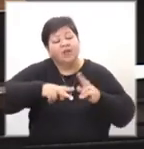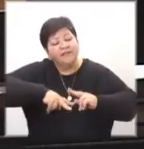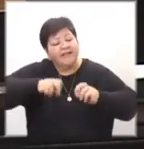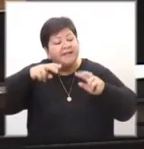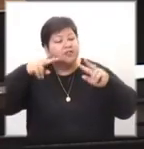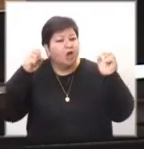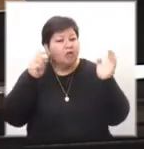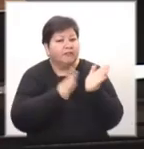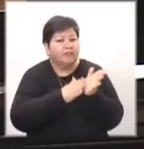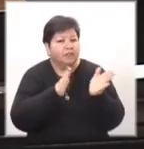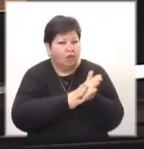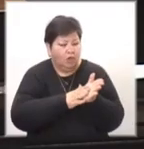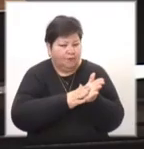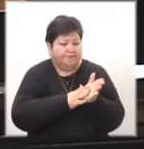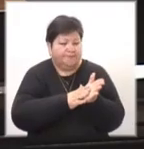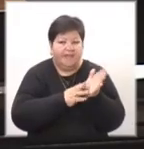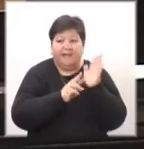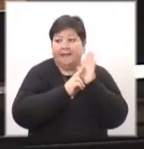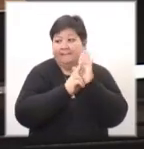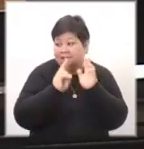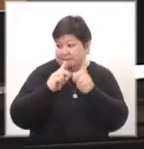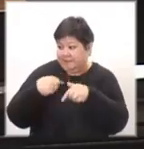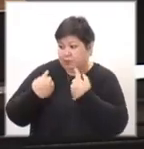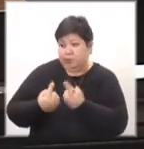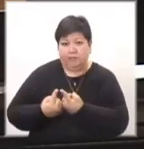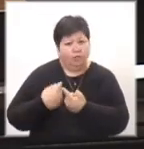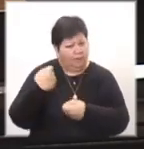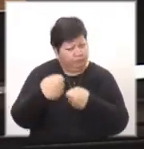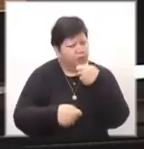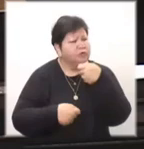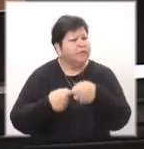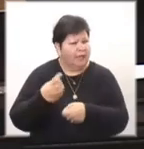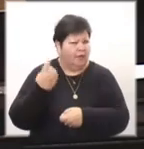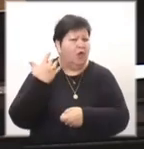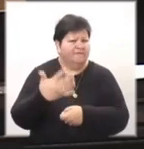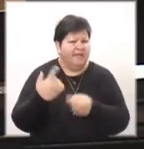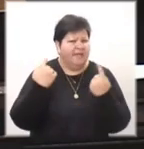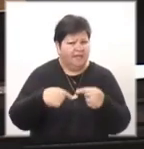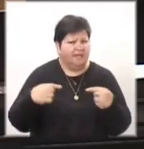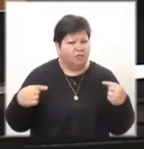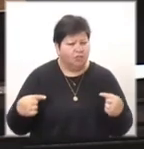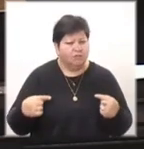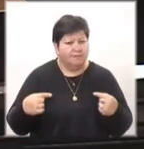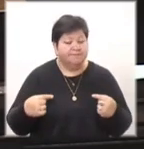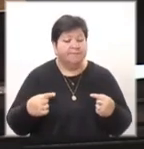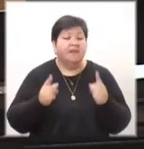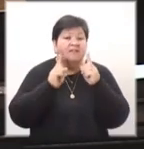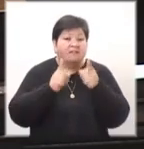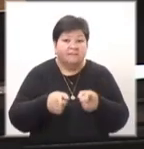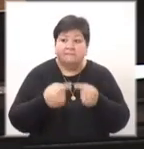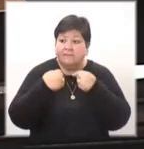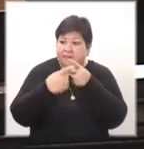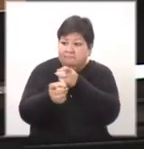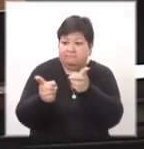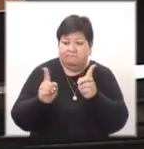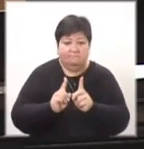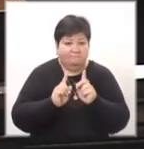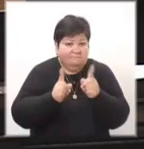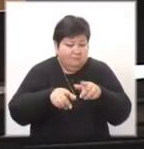nuestros representantes aportaron muchísimo valor, lo cual fue incluso destacado por los miembros del